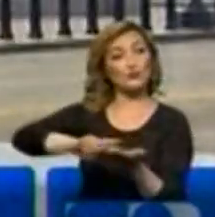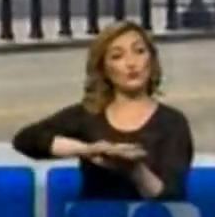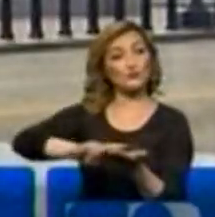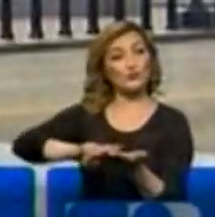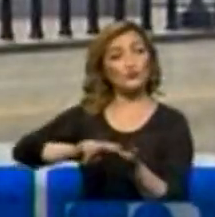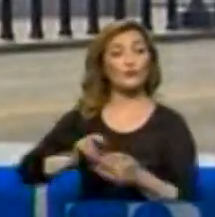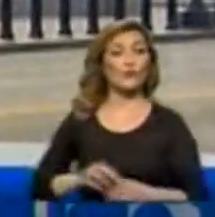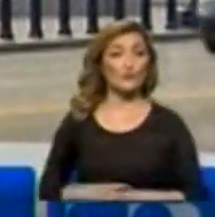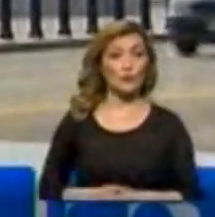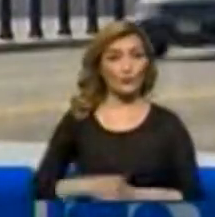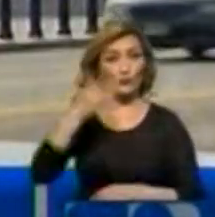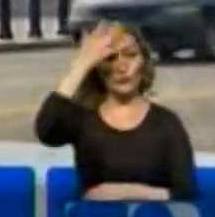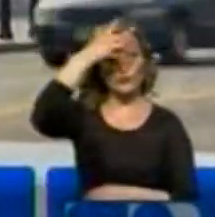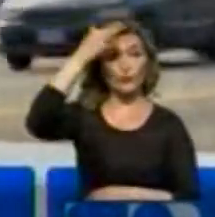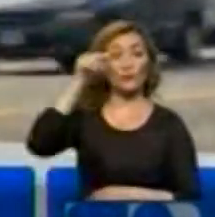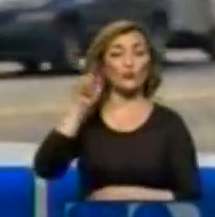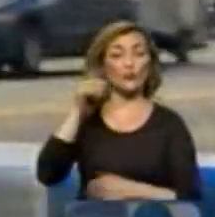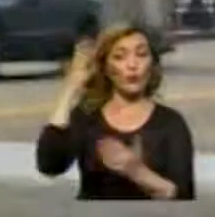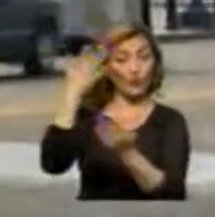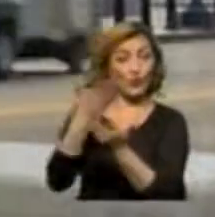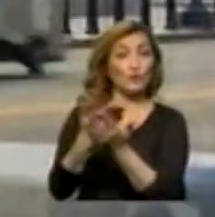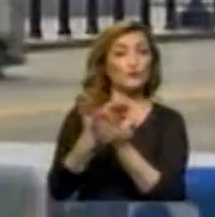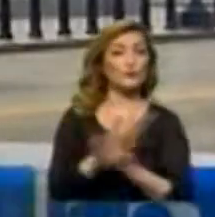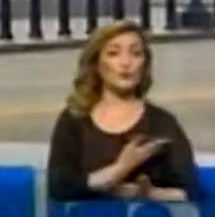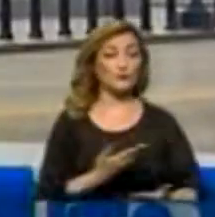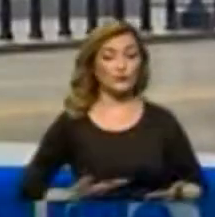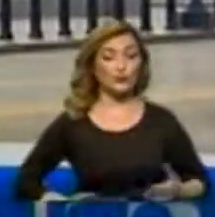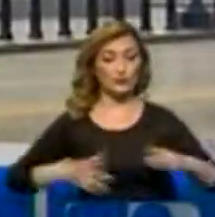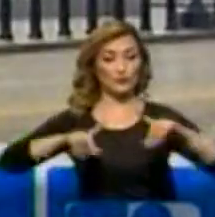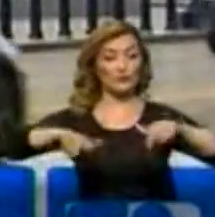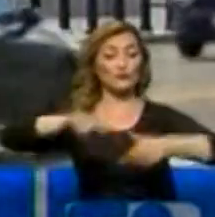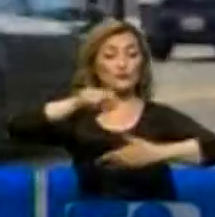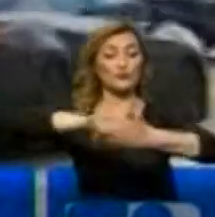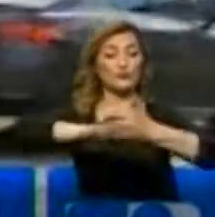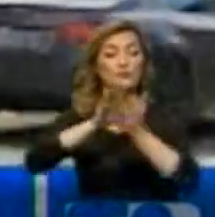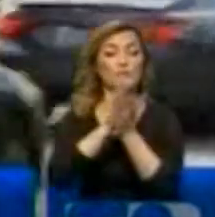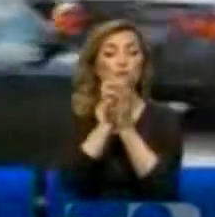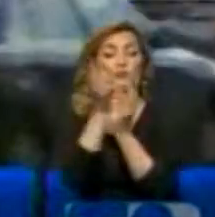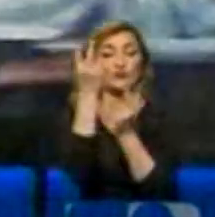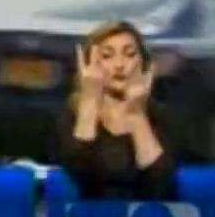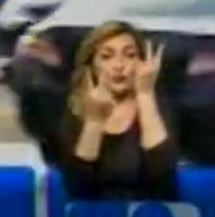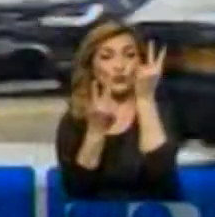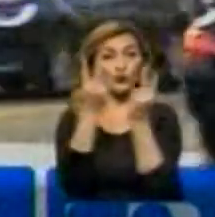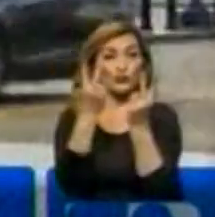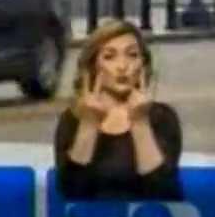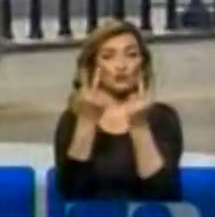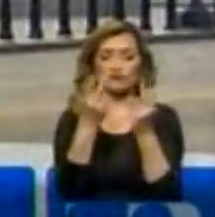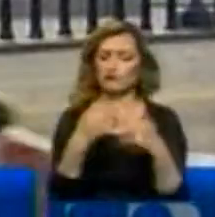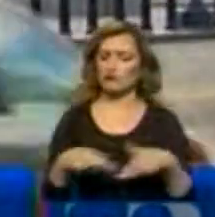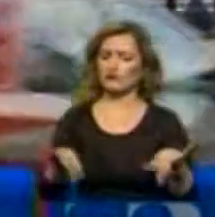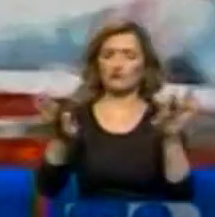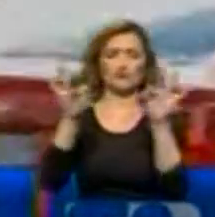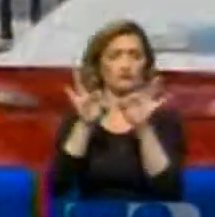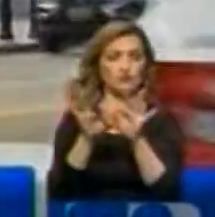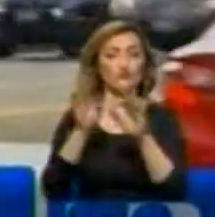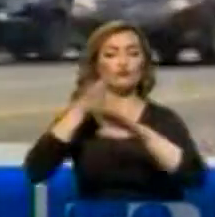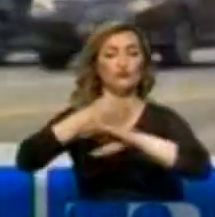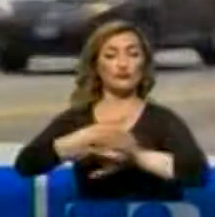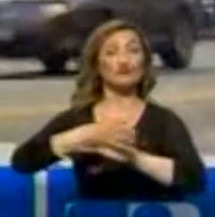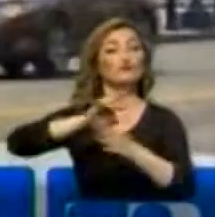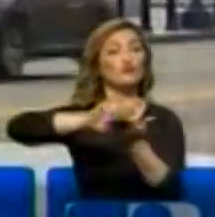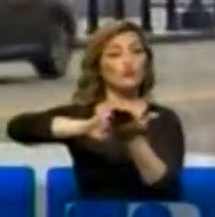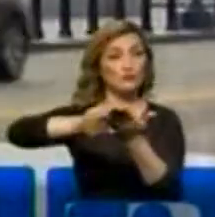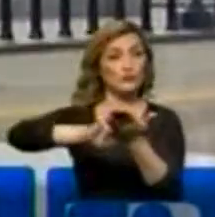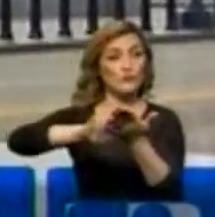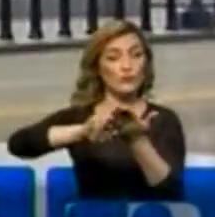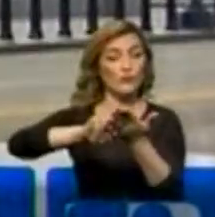Unidos, Donald Trump. A su llegada, el presidente Moreno firmará el libro de visitantes ilustres y luego también tendrá una reunión